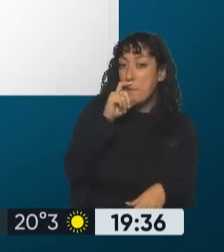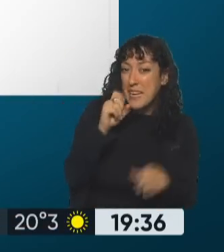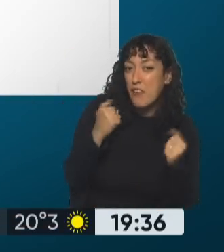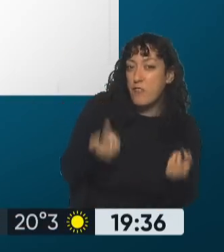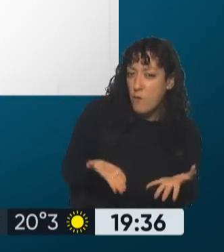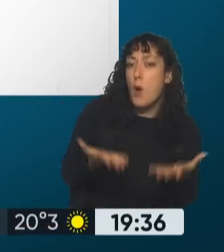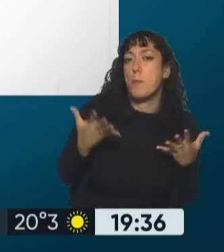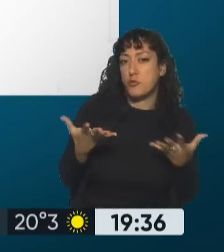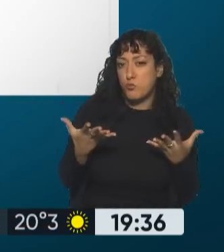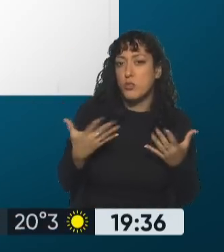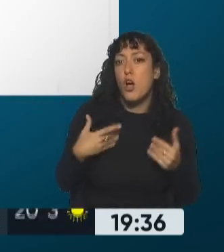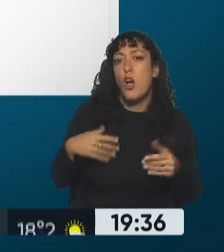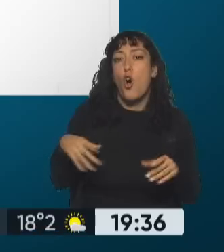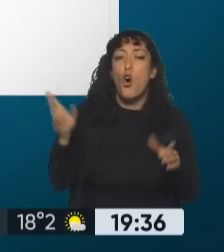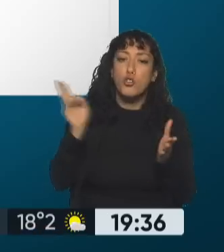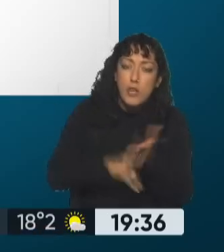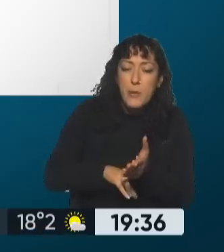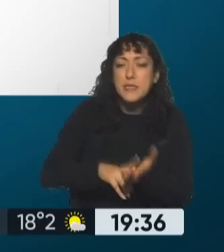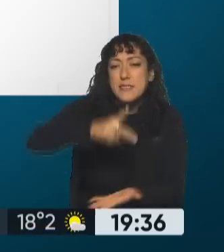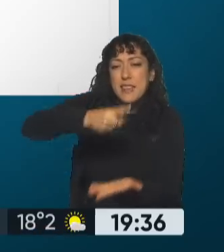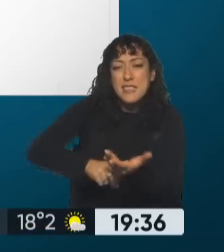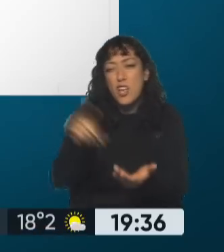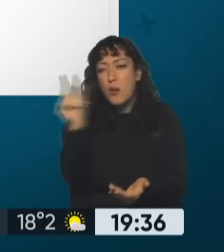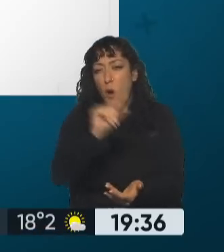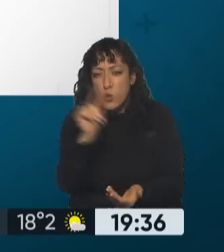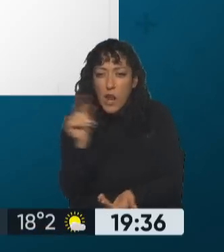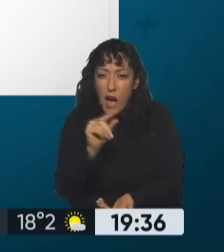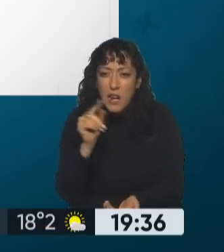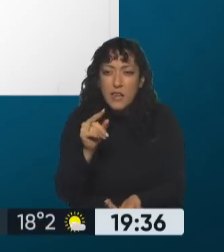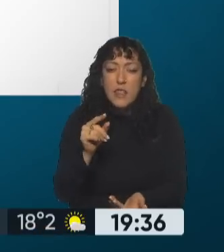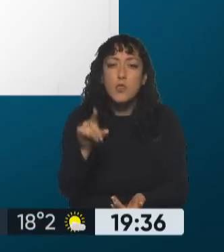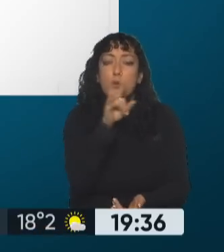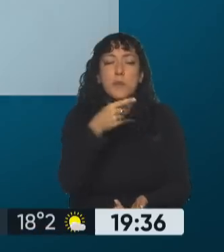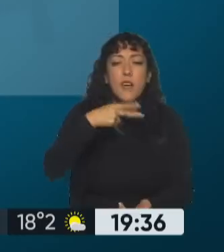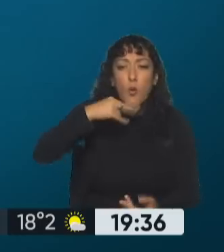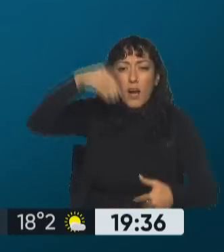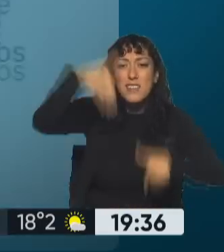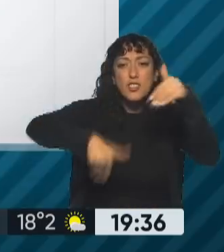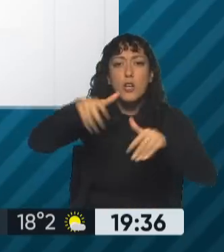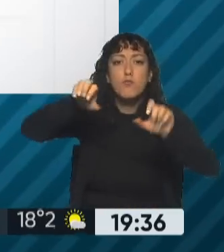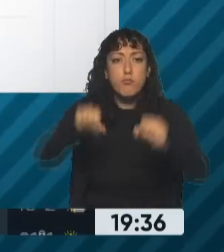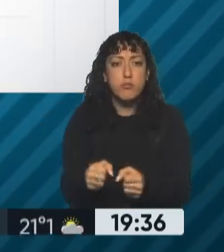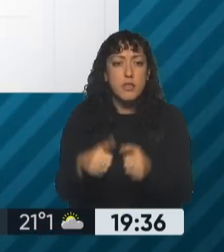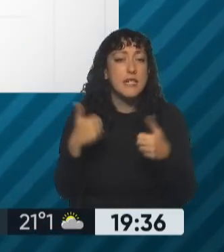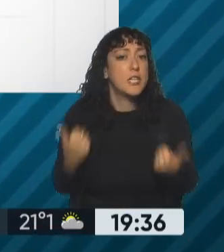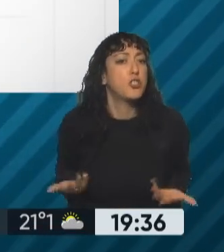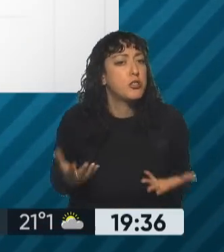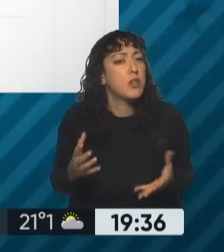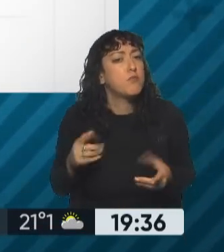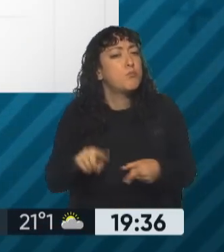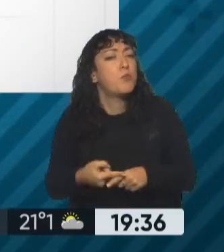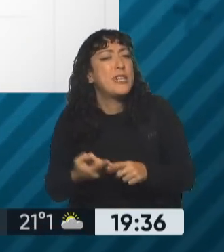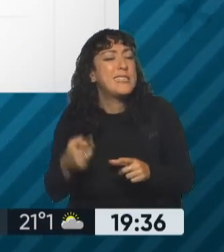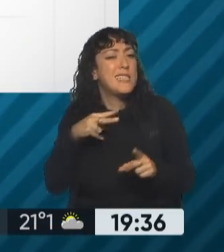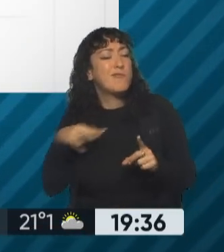suspenso, con una nueva cautelar, bien señalado por don Quiroga, las elecciones de Tucumán y San Juan. Entonces, ¿cuál es la lectura política,